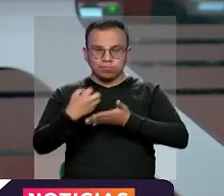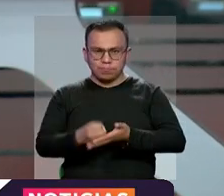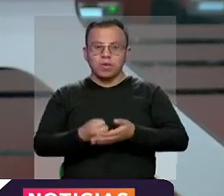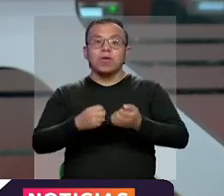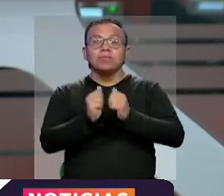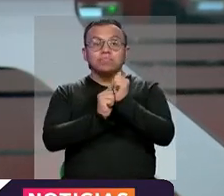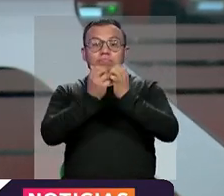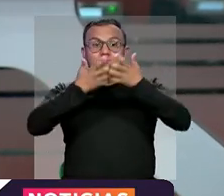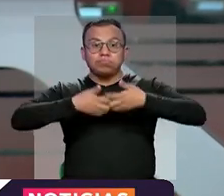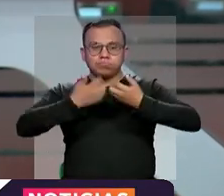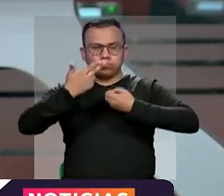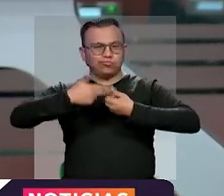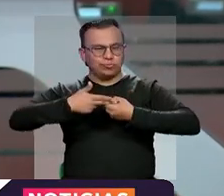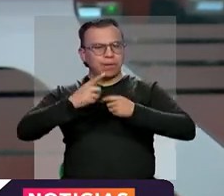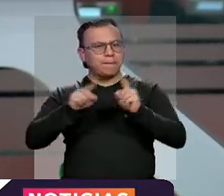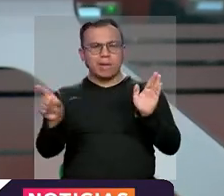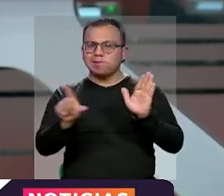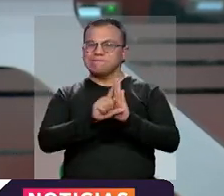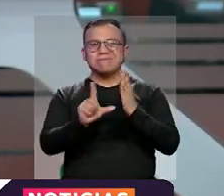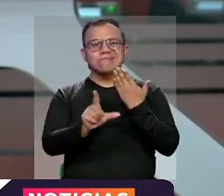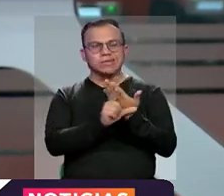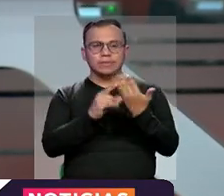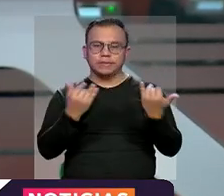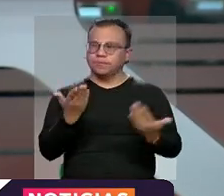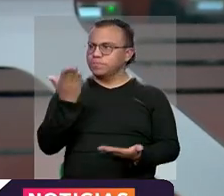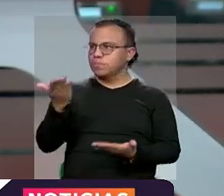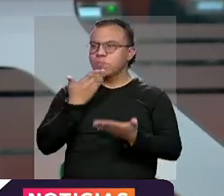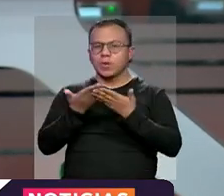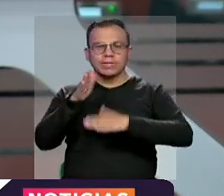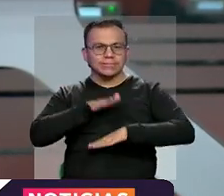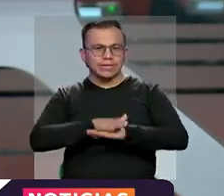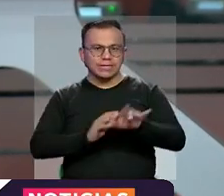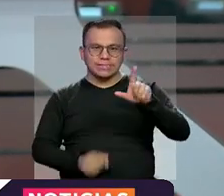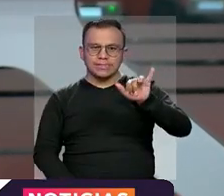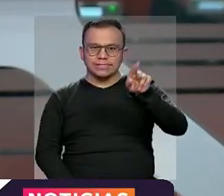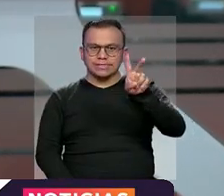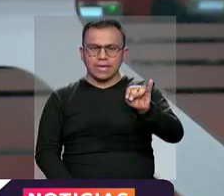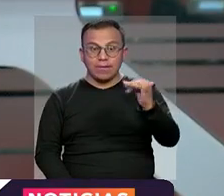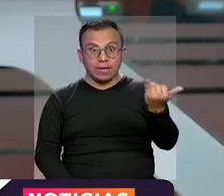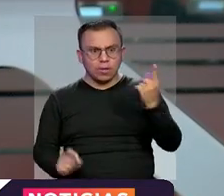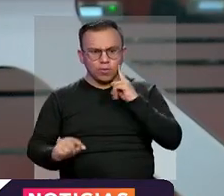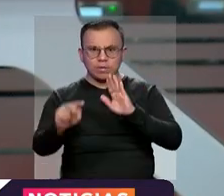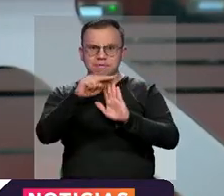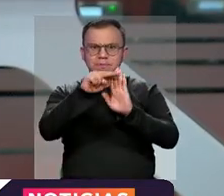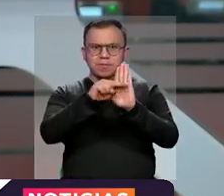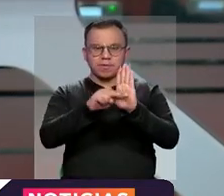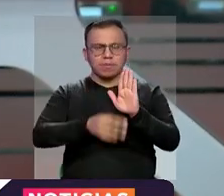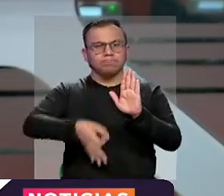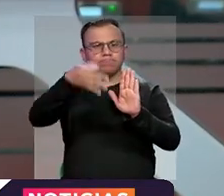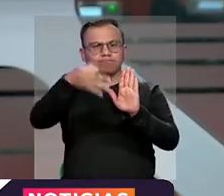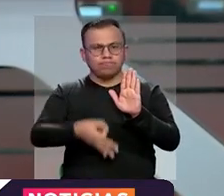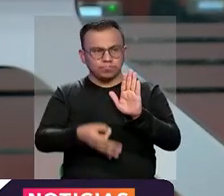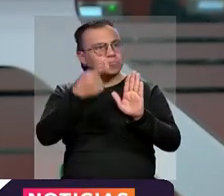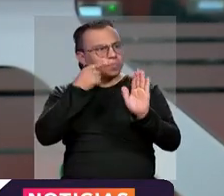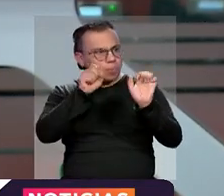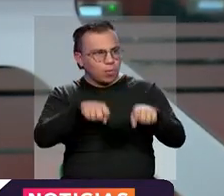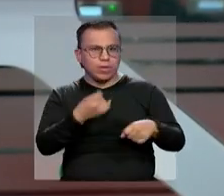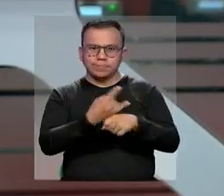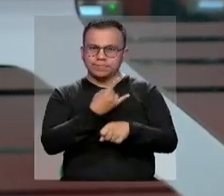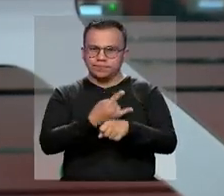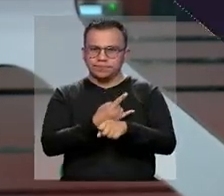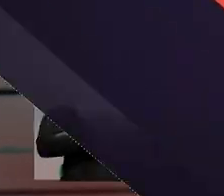motor de combustión, que es ilegal. Esteban Bejarano, muy buenas tardes. ¿Cuáles son los parámetros para que estos vehículos puedan